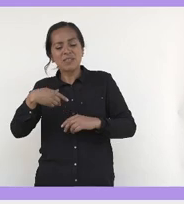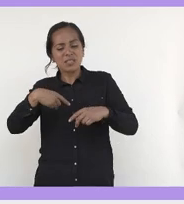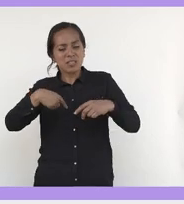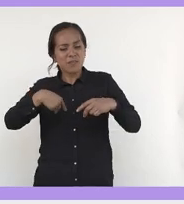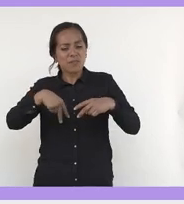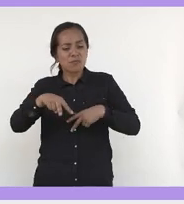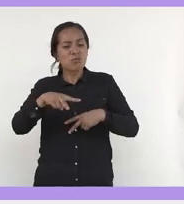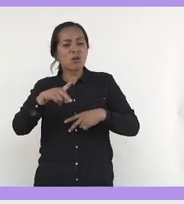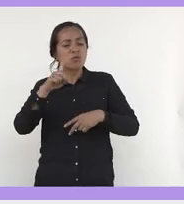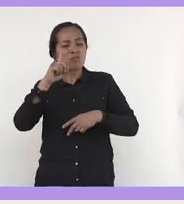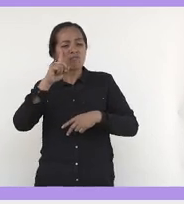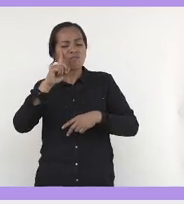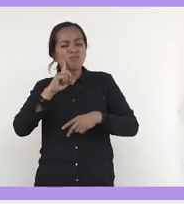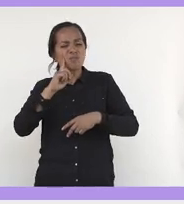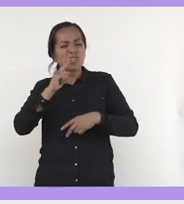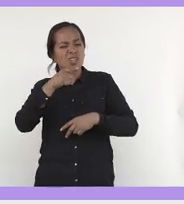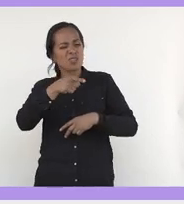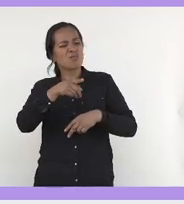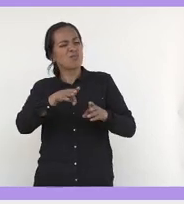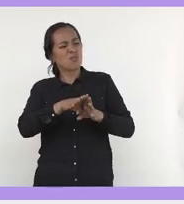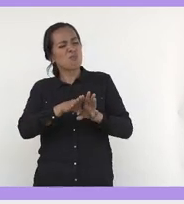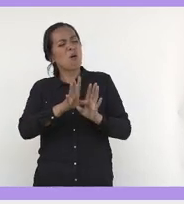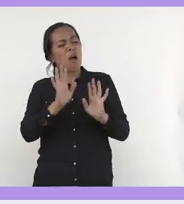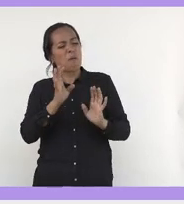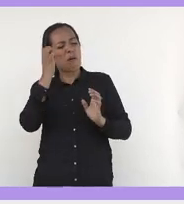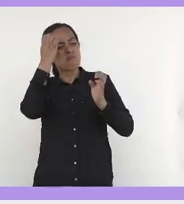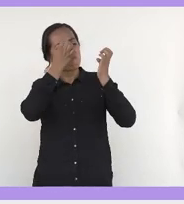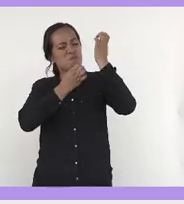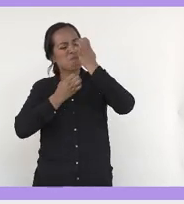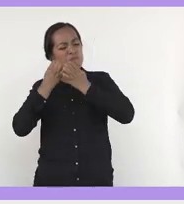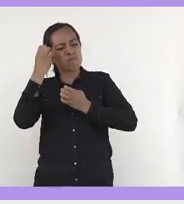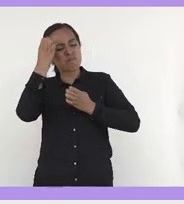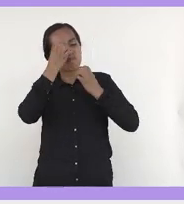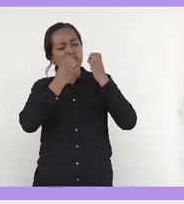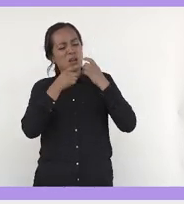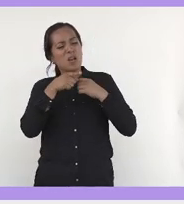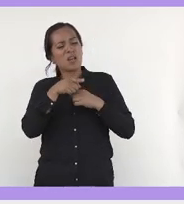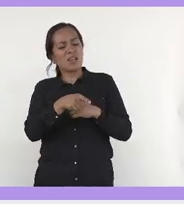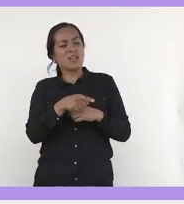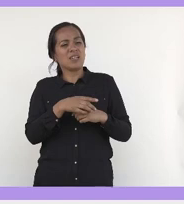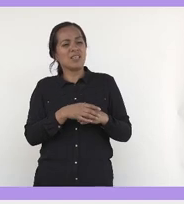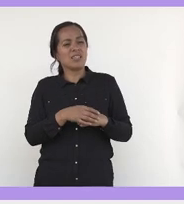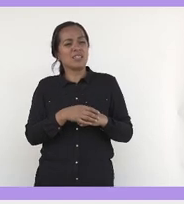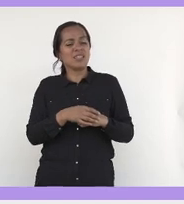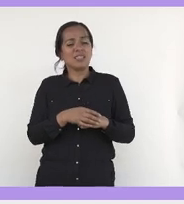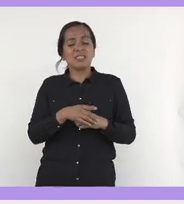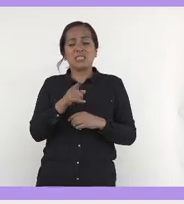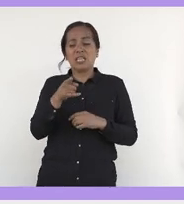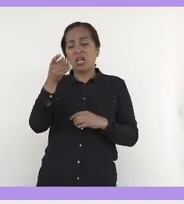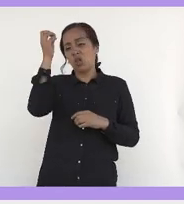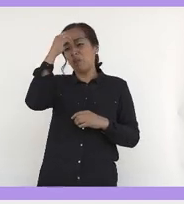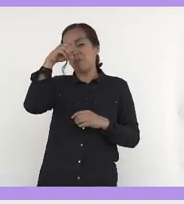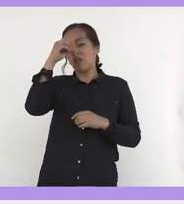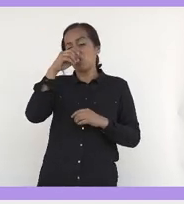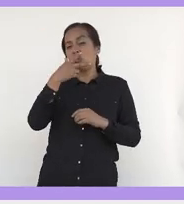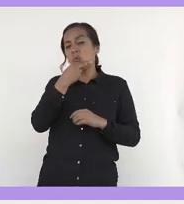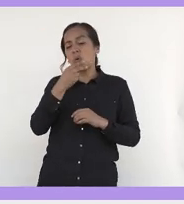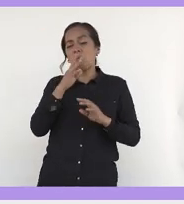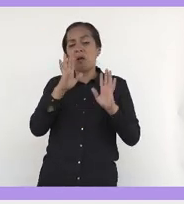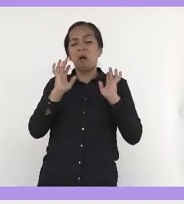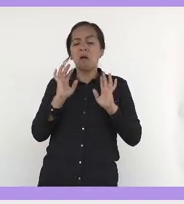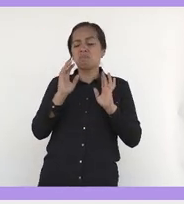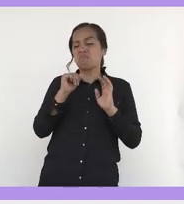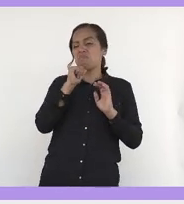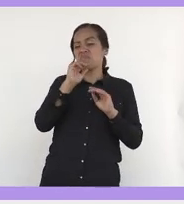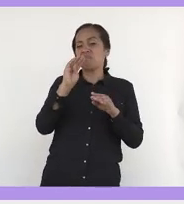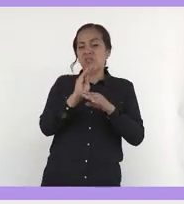te cuestionan o sea es como te hacen un examen Sí si mi comentario hubiera sido de un hombre pues no hubiera yo no se hubiera viralizado